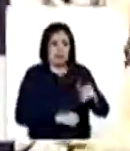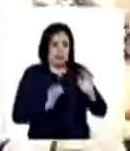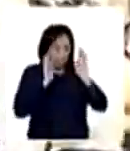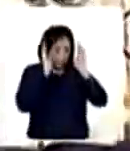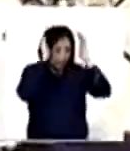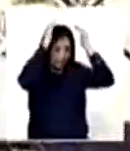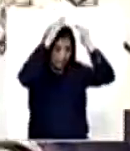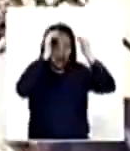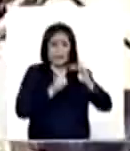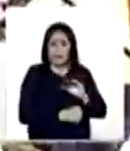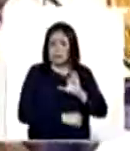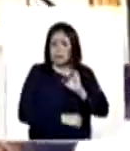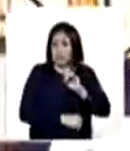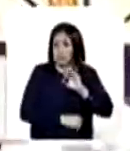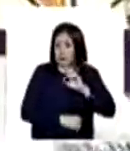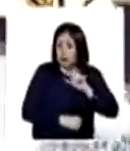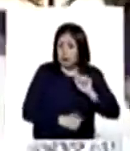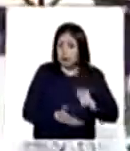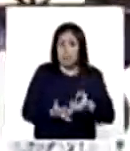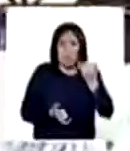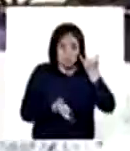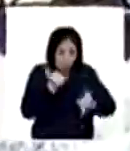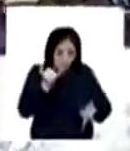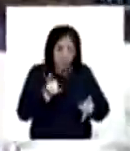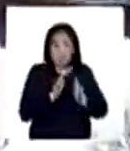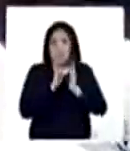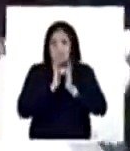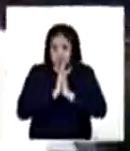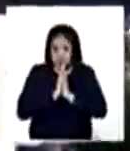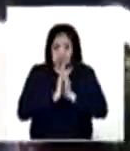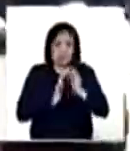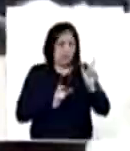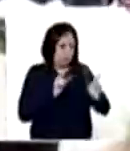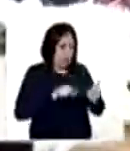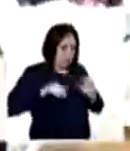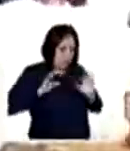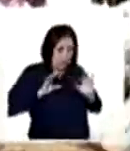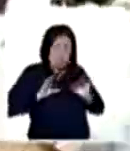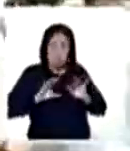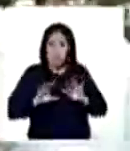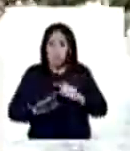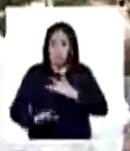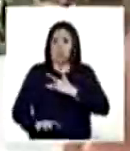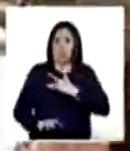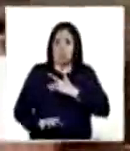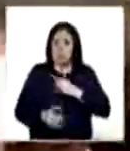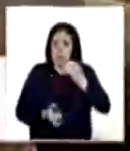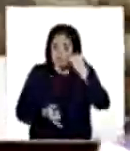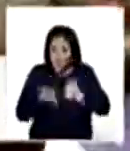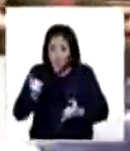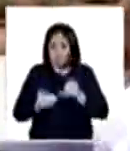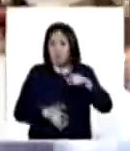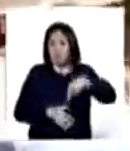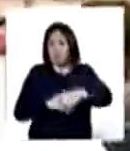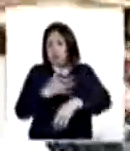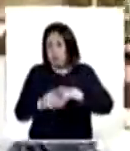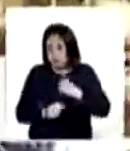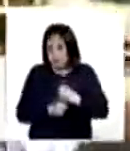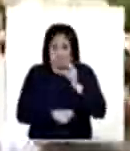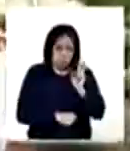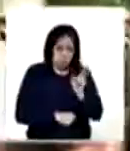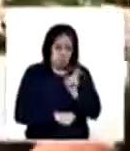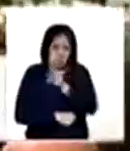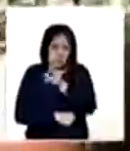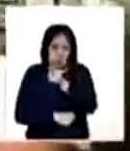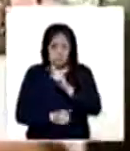Cipriani está presidiendo esta última misa, donde los fieles se han mostrado bastante conmovidos, ya que es la última del año. Vemos a la derecha